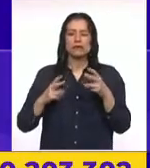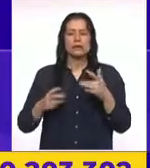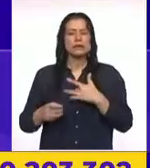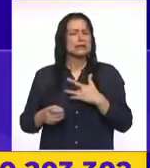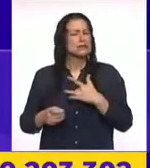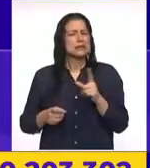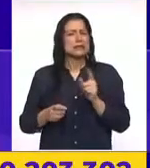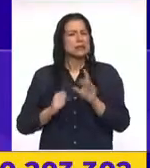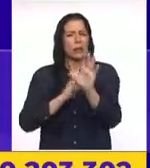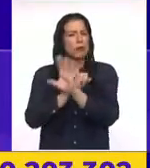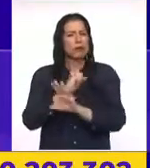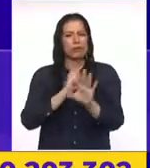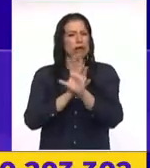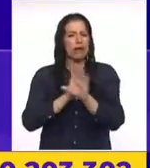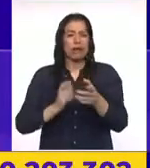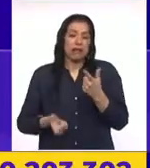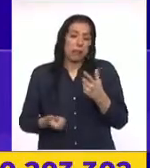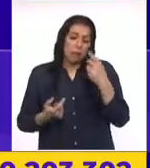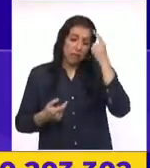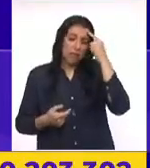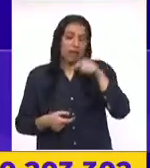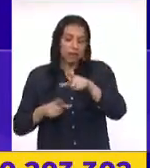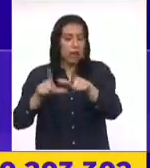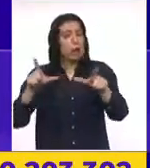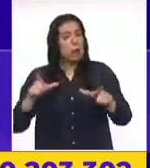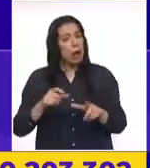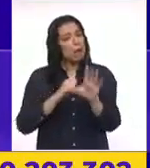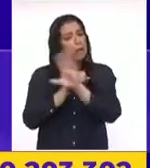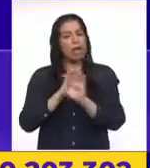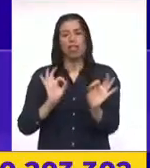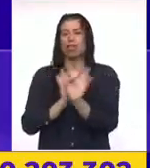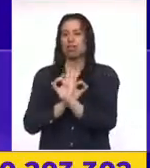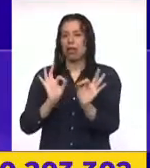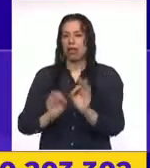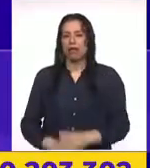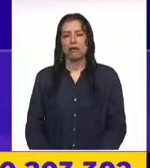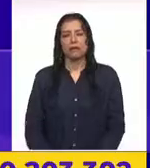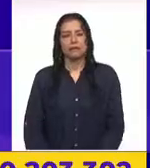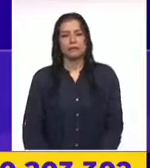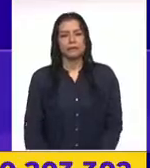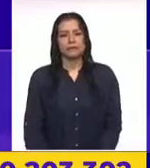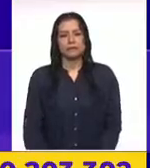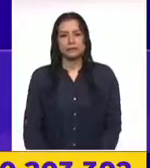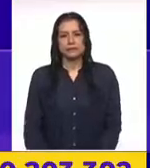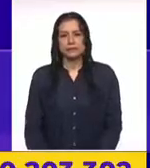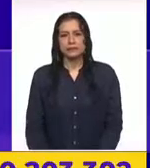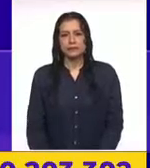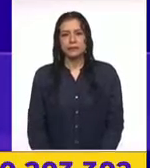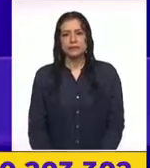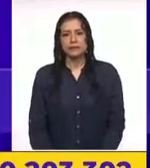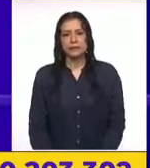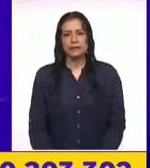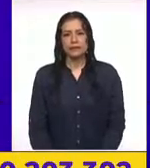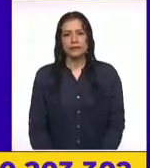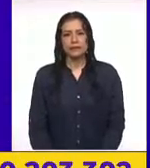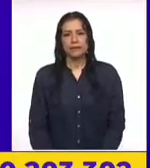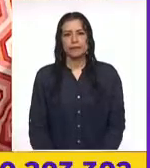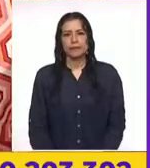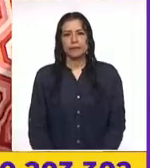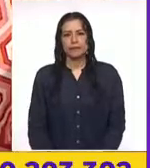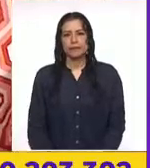ciudadano, aún estando en lo que parece ser el lugar más seguro.